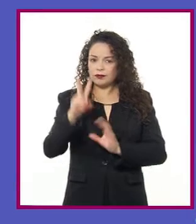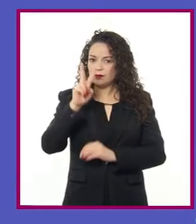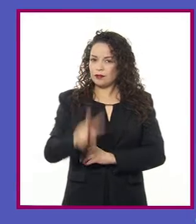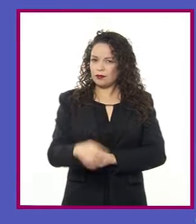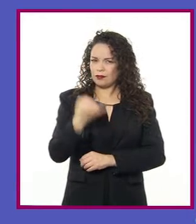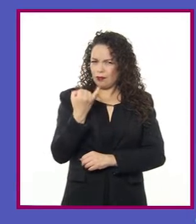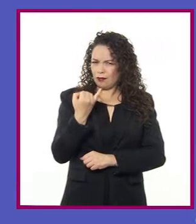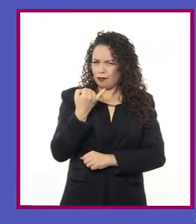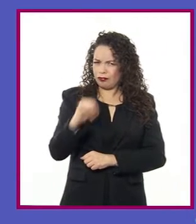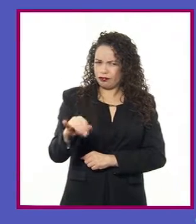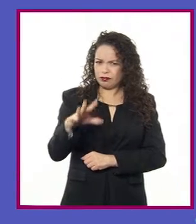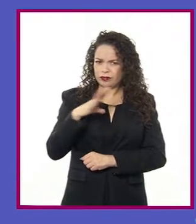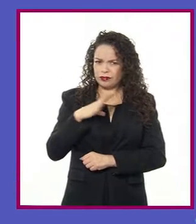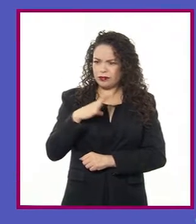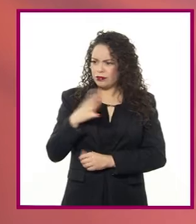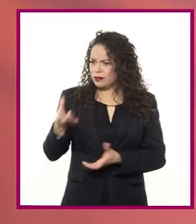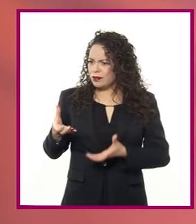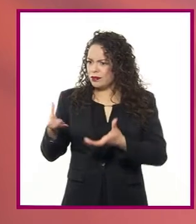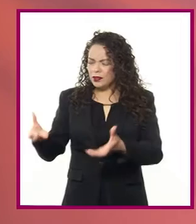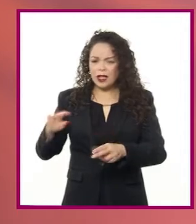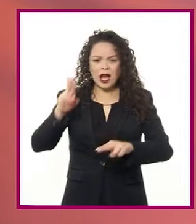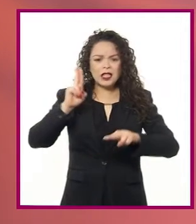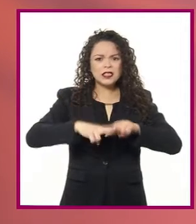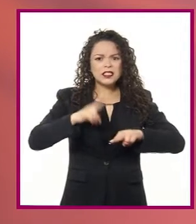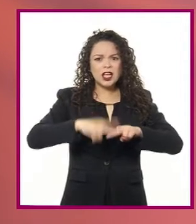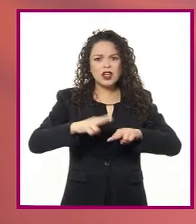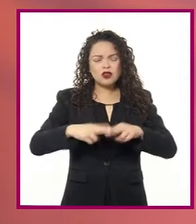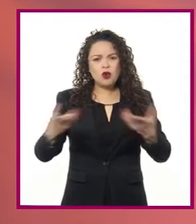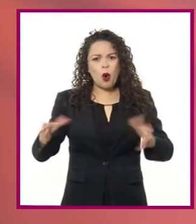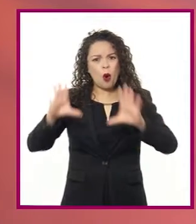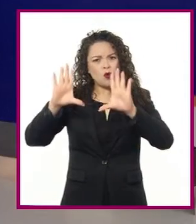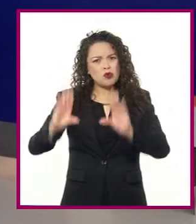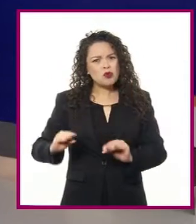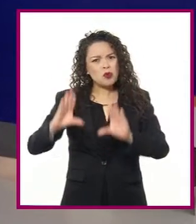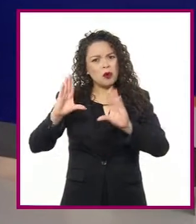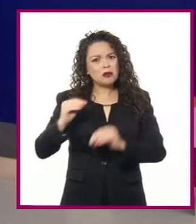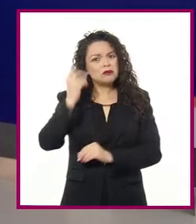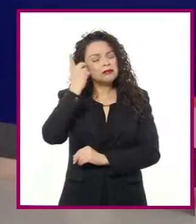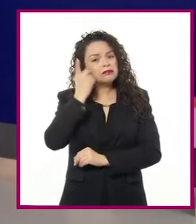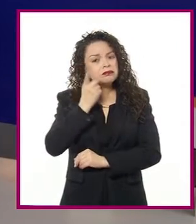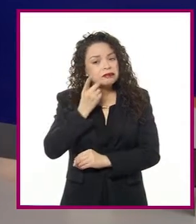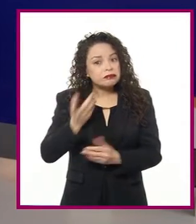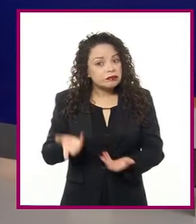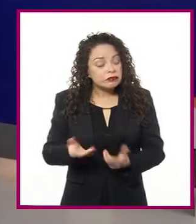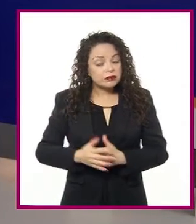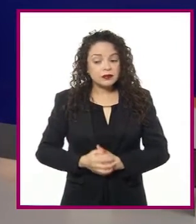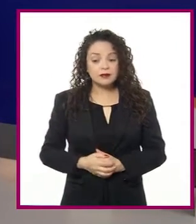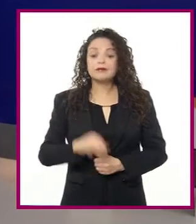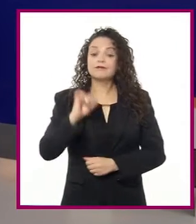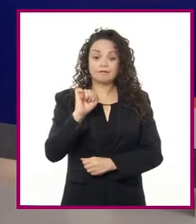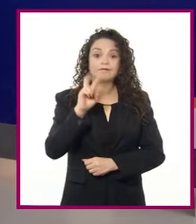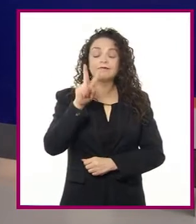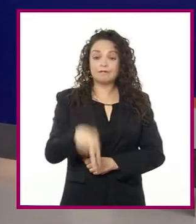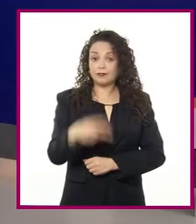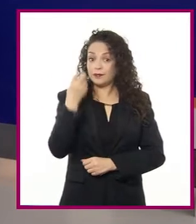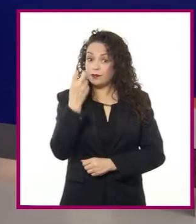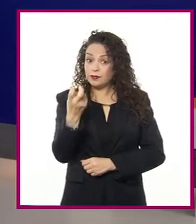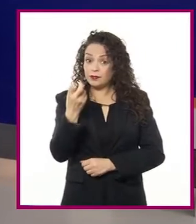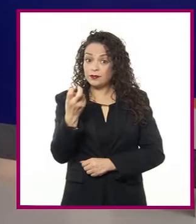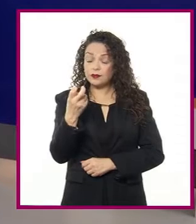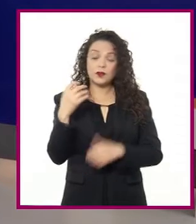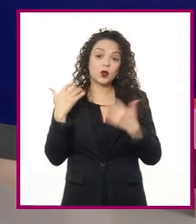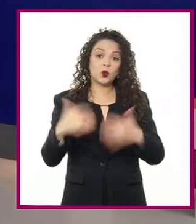la calle, sillones y colchones. En efecto, estos desechos representan